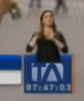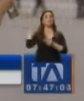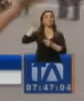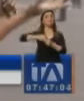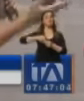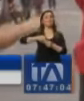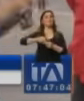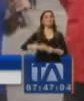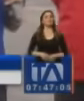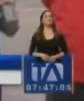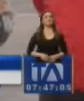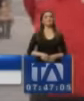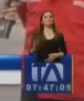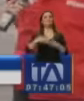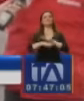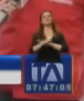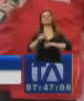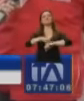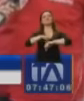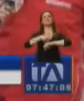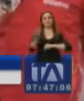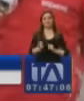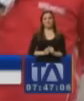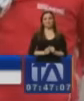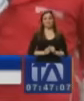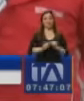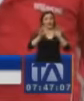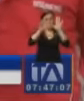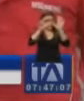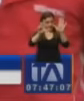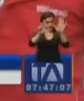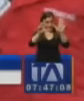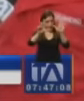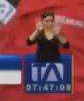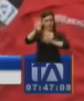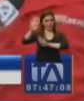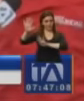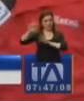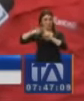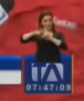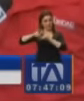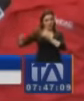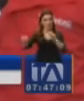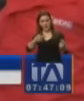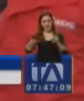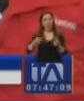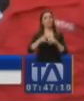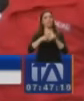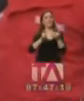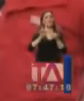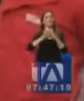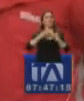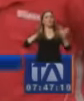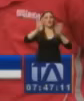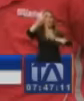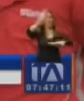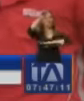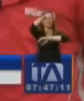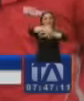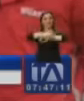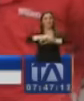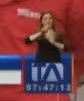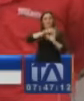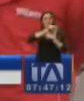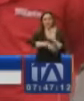Bueno, Capi, ¿a qué hora podemos entrar? Bueno, el partido es a las 7:45, las puertas se van a abrir a las 4 de la tarde y las donaciones desde las 3